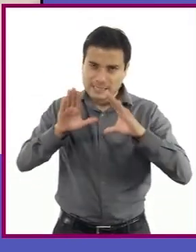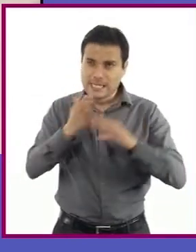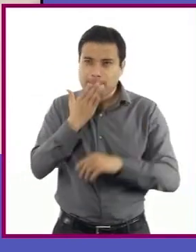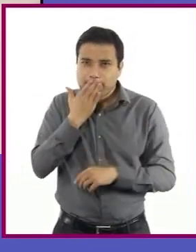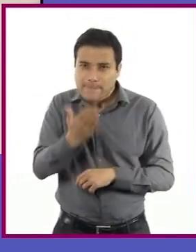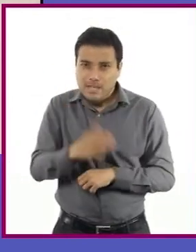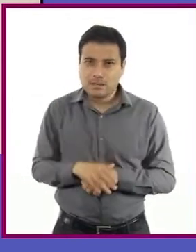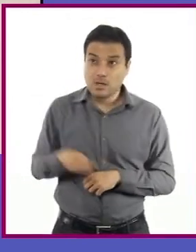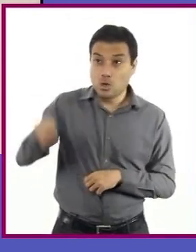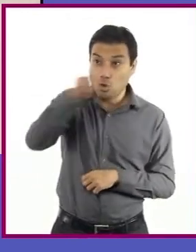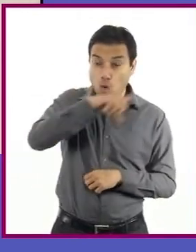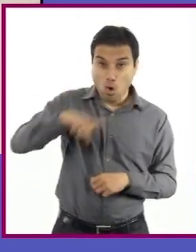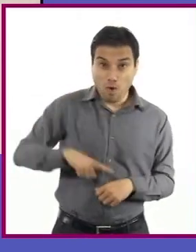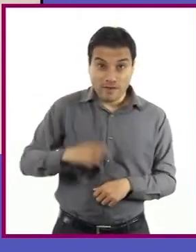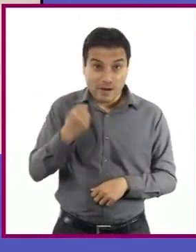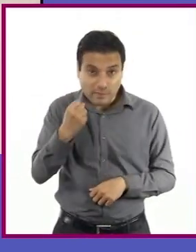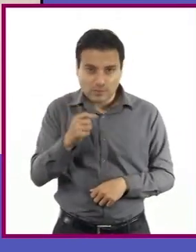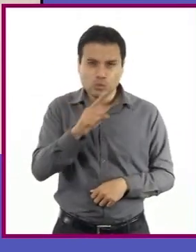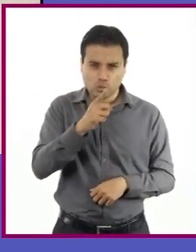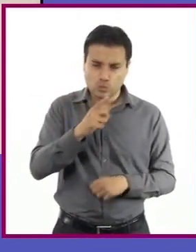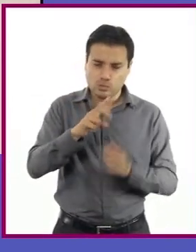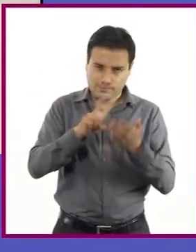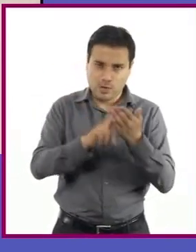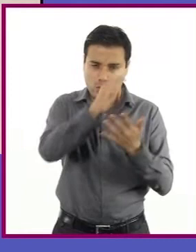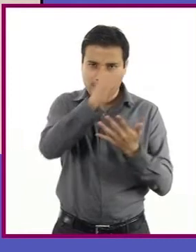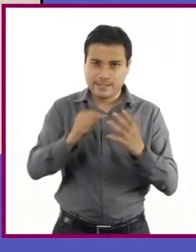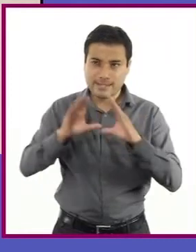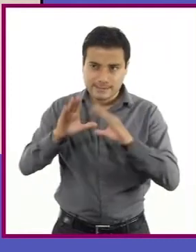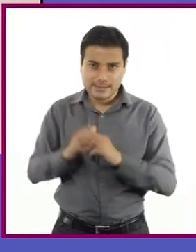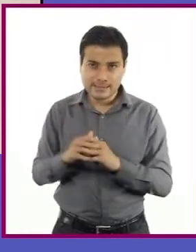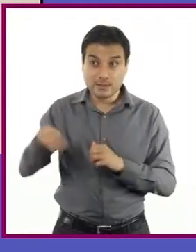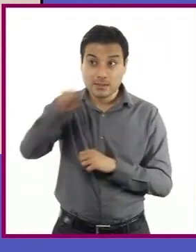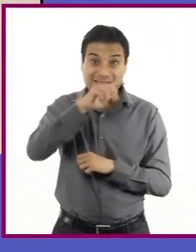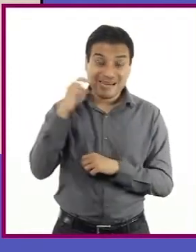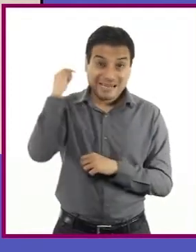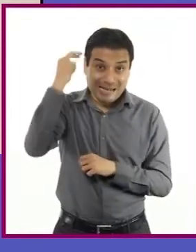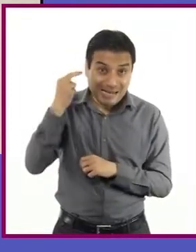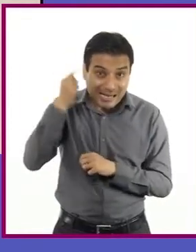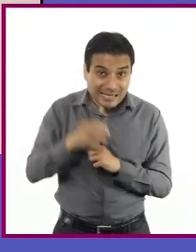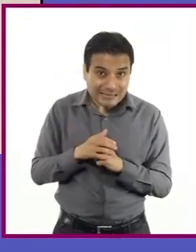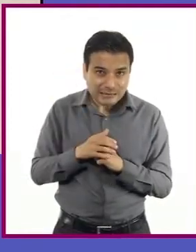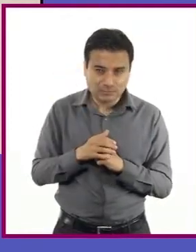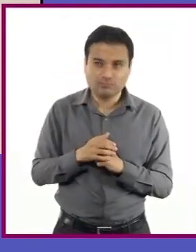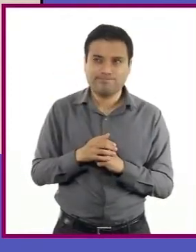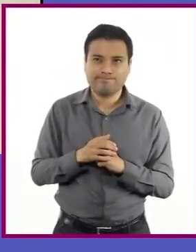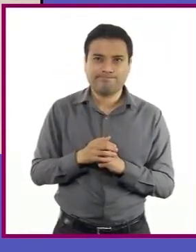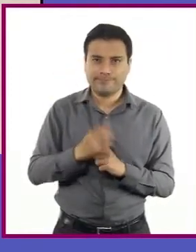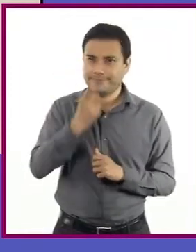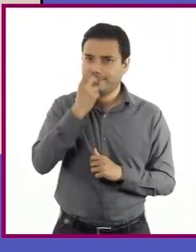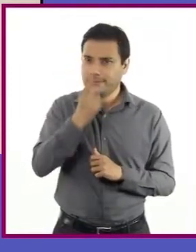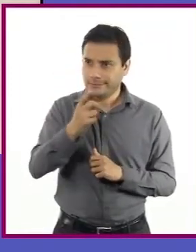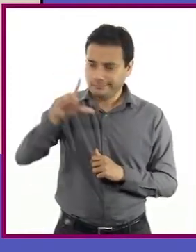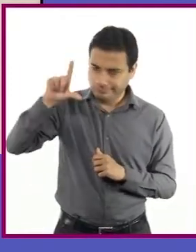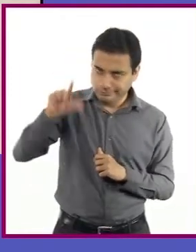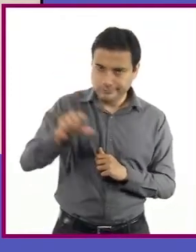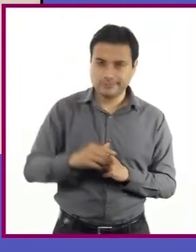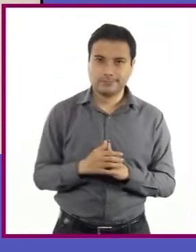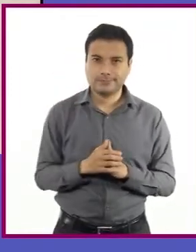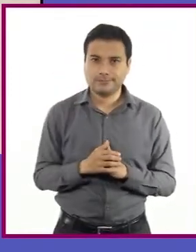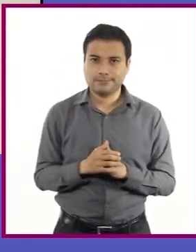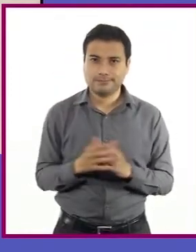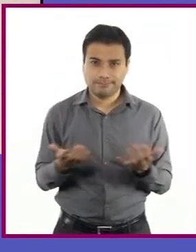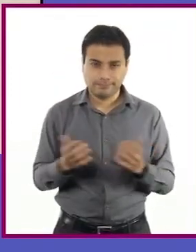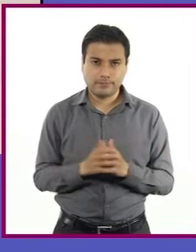los déspotas, los principios. De a los reyes frente al pueblo, la humillación del deslumbramiento.